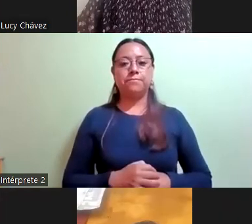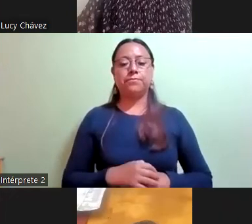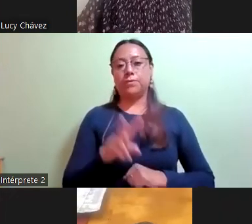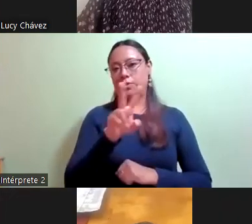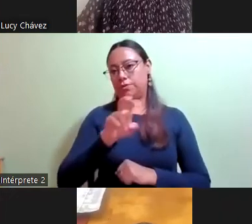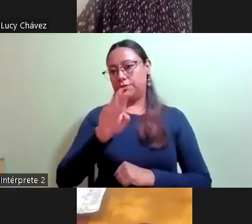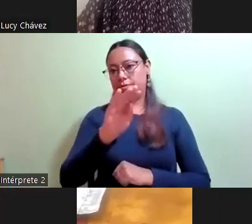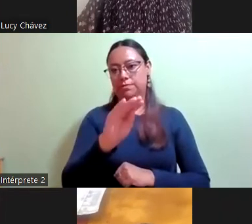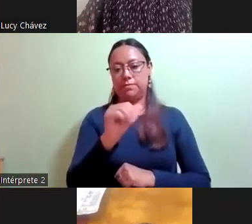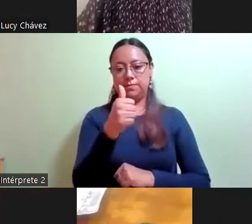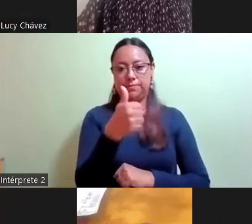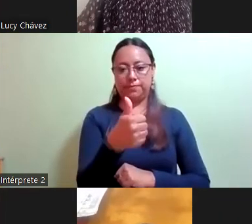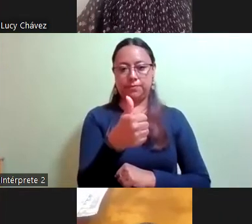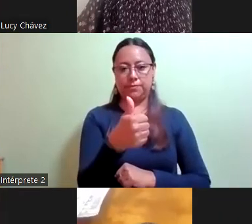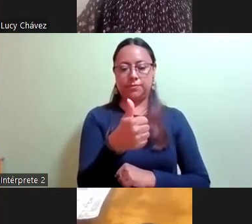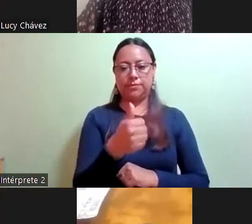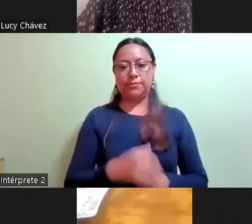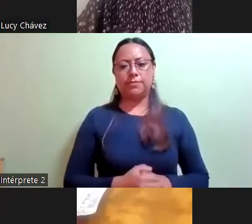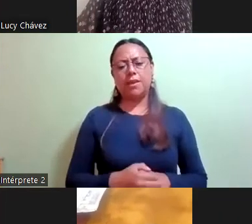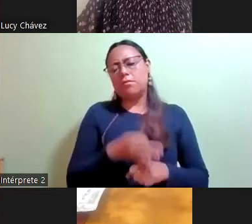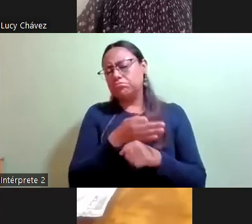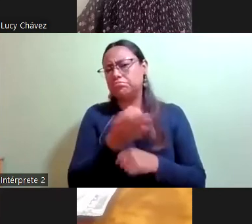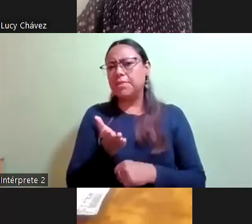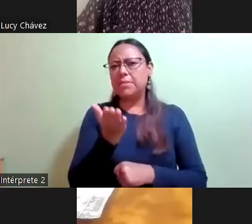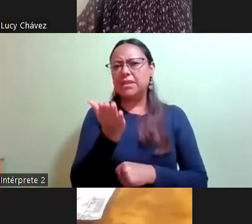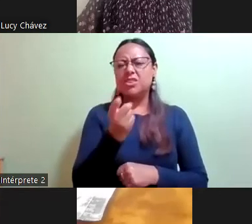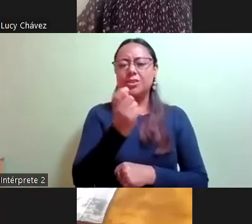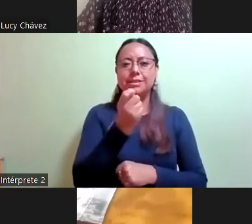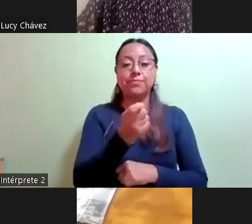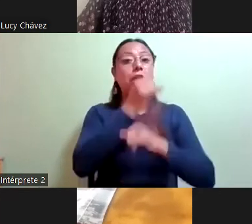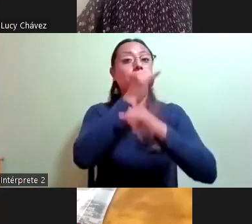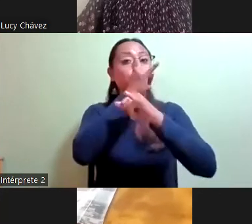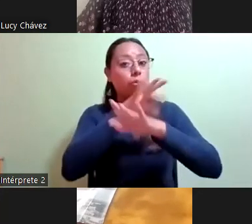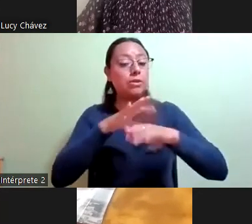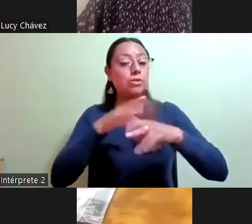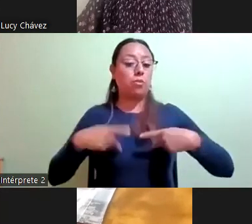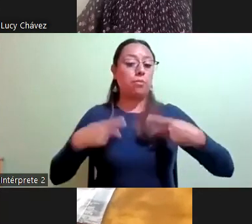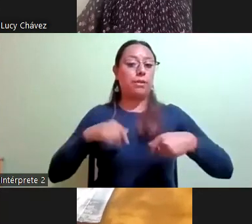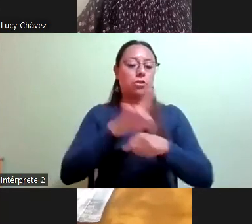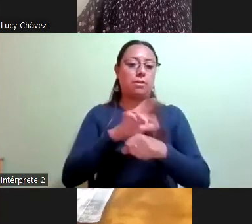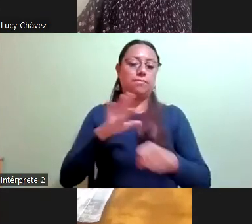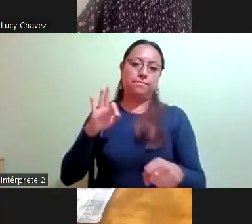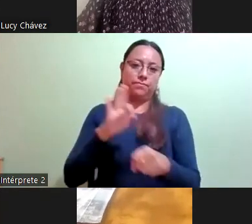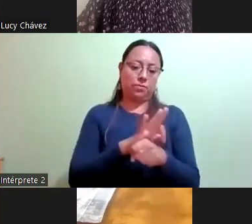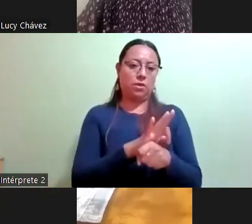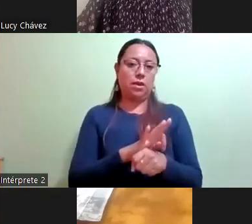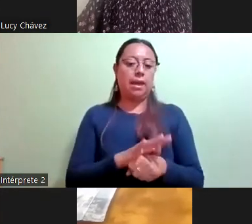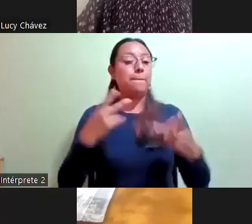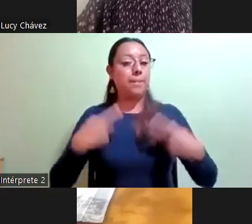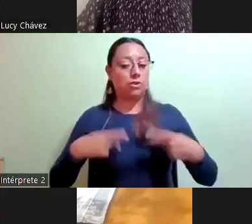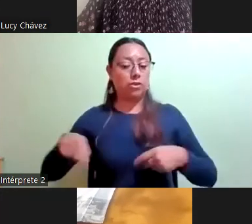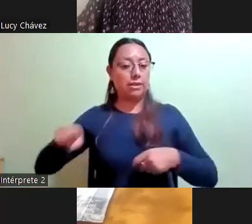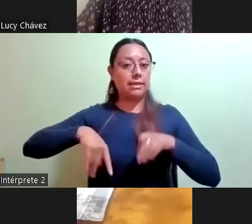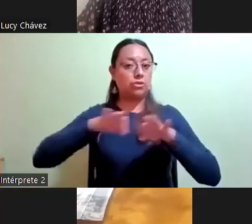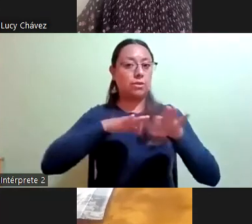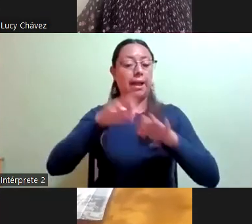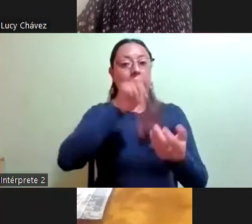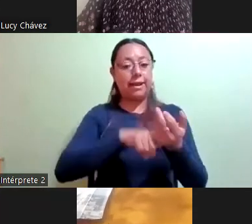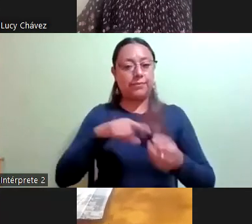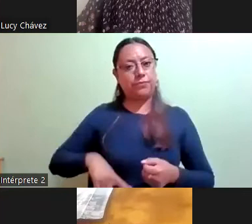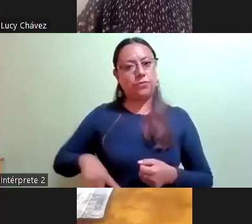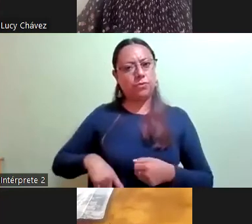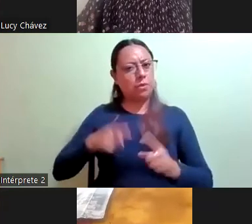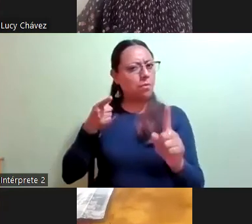09-2075-42-20-00-295 y 296. Básicamente, la petición tiene que ver con la protección de datos personales en posesión de un ente, específicamente sobre la